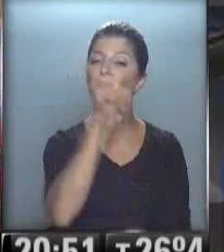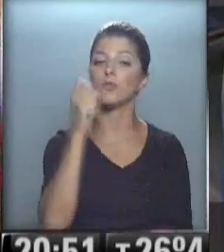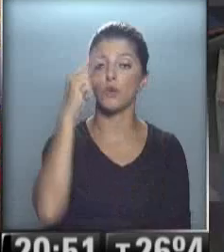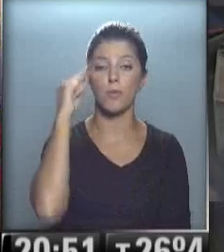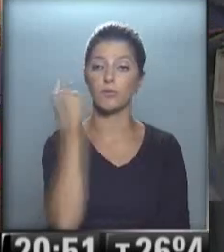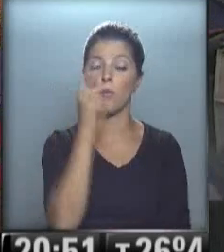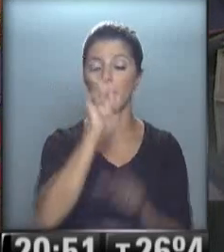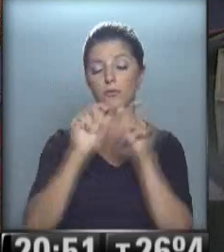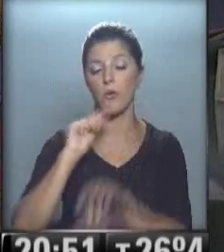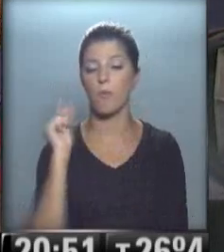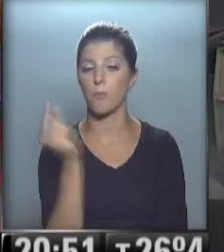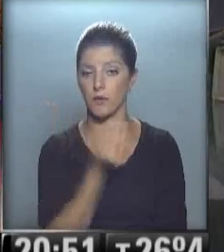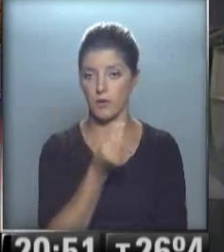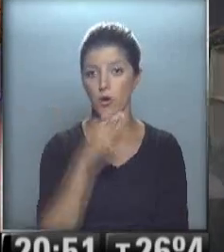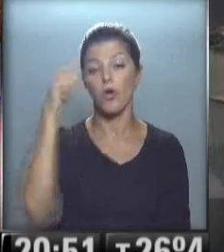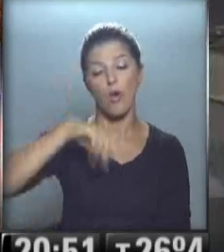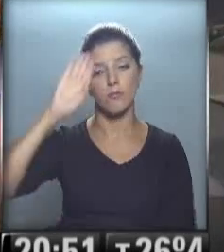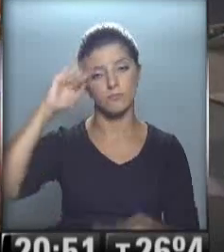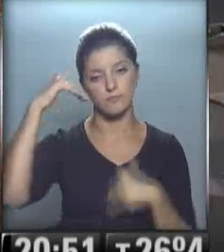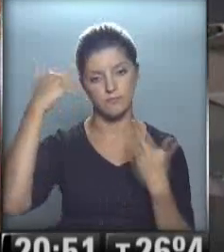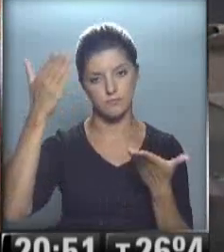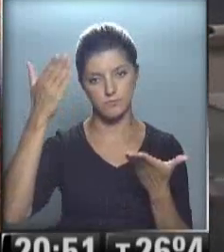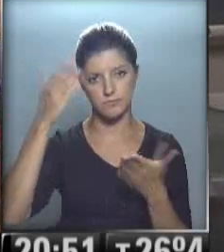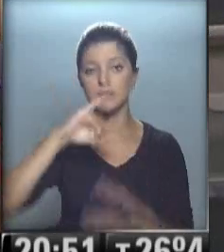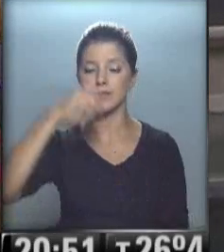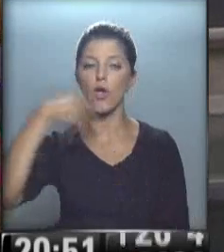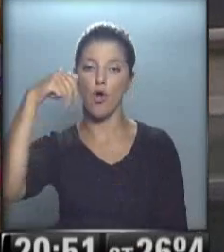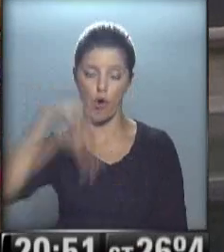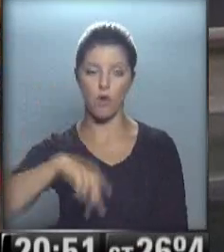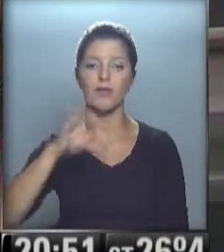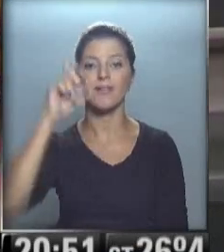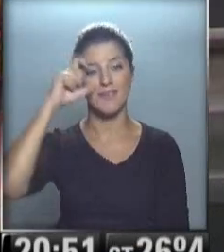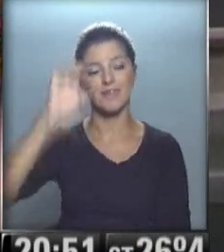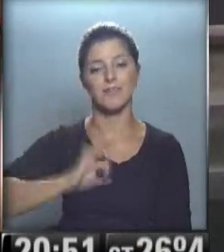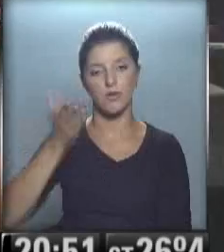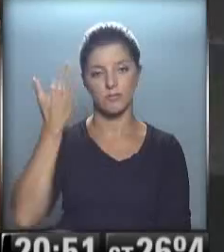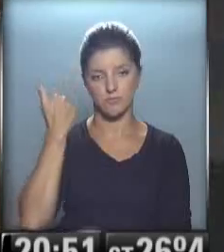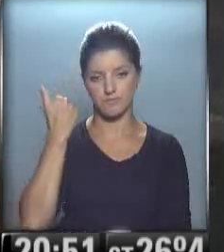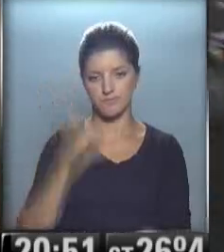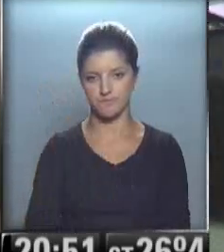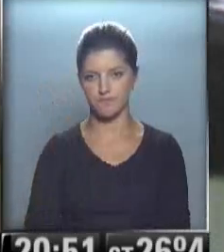191 muertos, víctimas que fueron recordados en el día de hoy. Hoy se cumplen 10 años. Muy bien, vamos a la pausa.